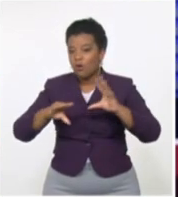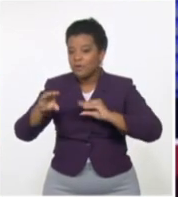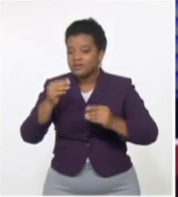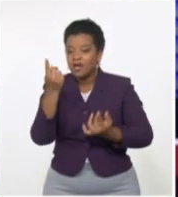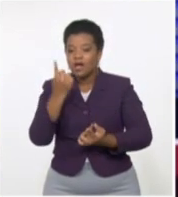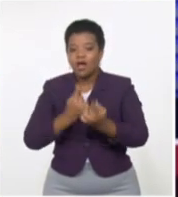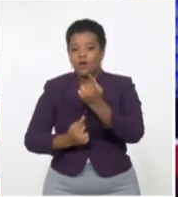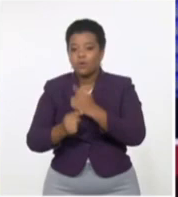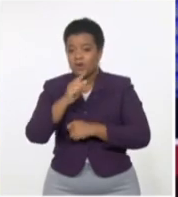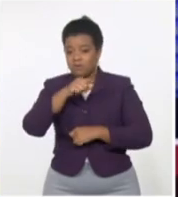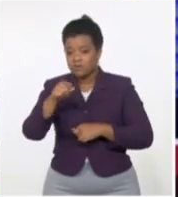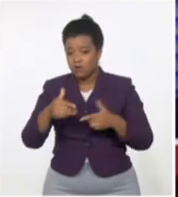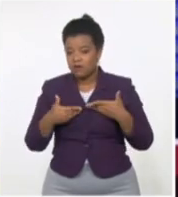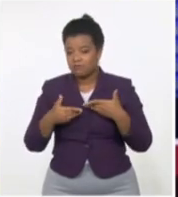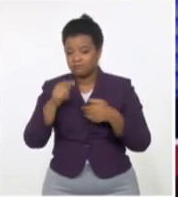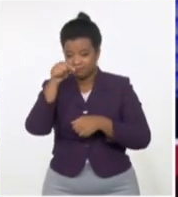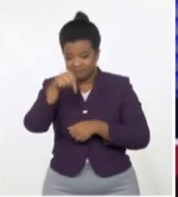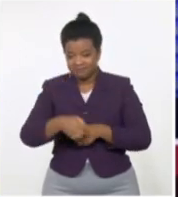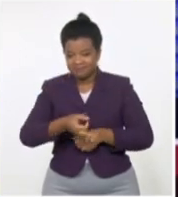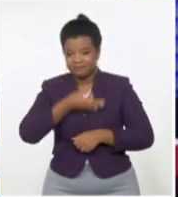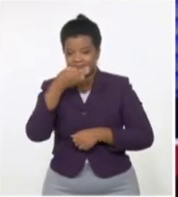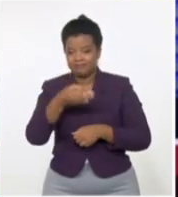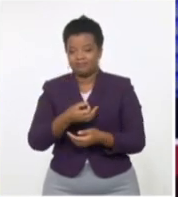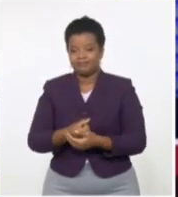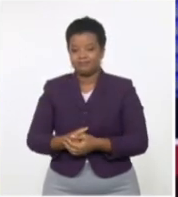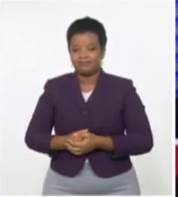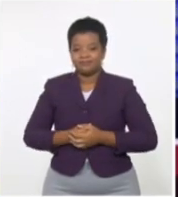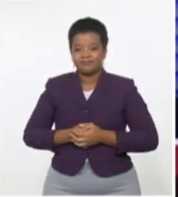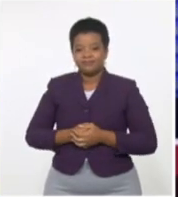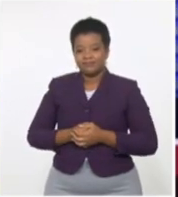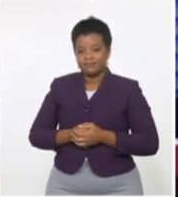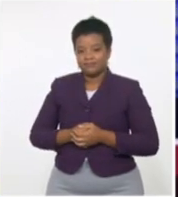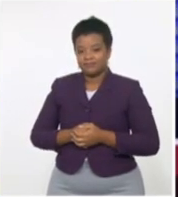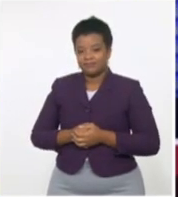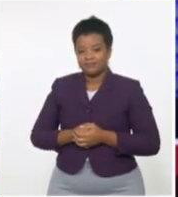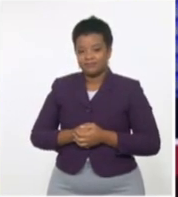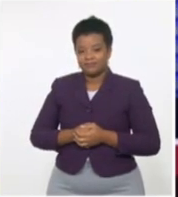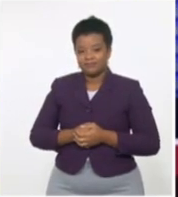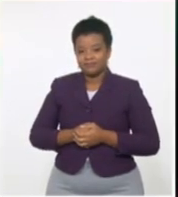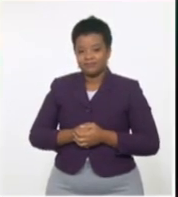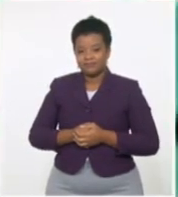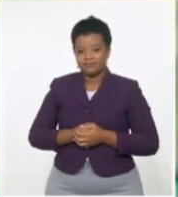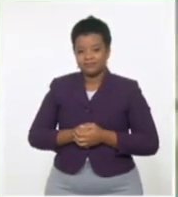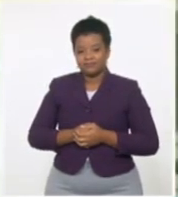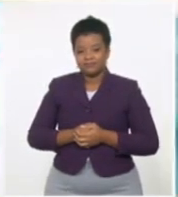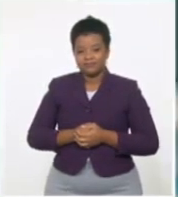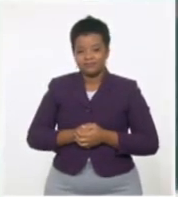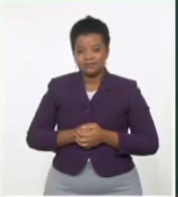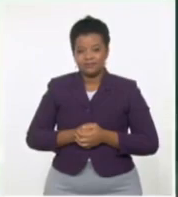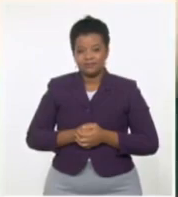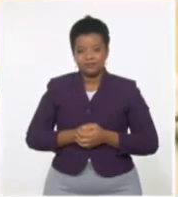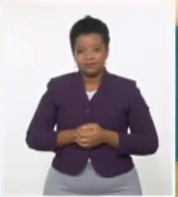con algunos voluntarios. Y aquí está esta travesía que le hemos llamado Tras la Ruta de Abdala.